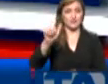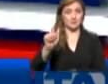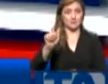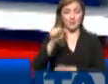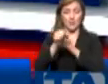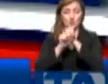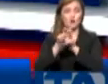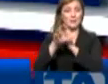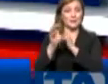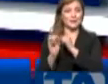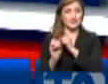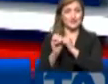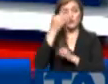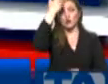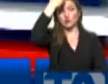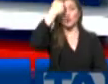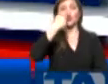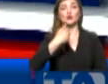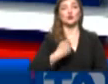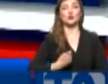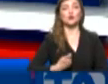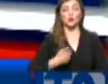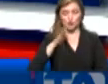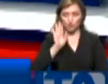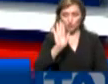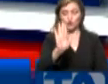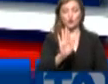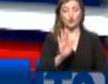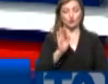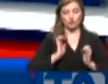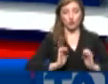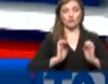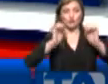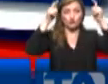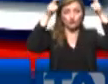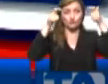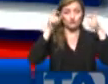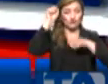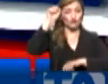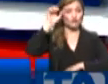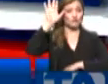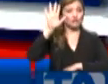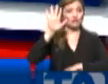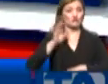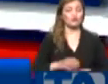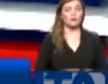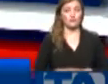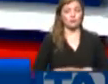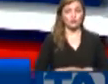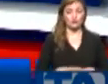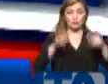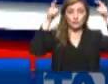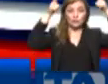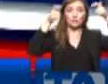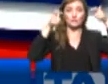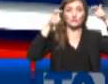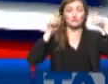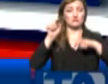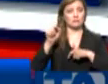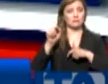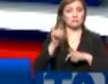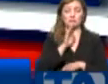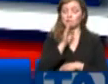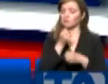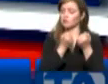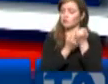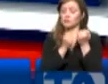parálisis cerebral, que gracias a su esfuerzo y constancia se graduó como cineasta. Bueno, la recién graduada, que contó siempre